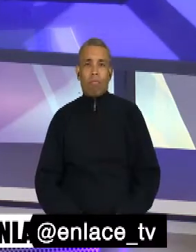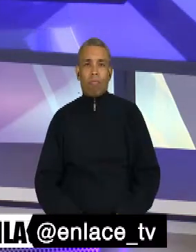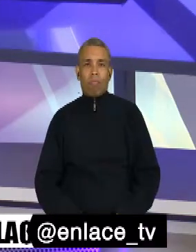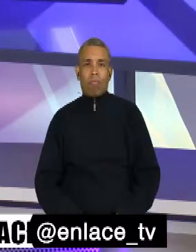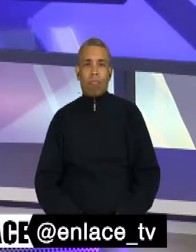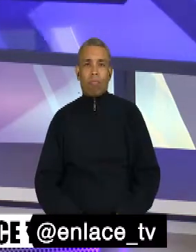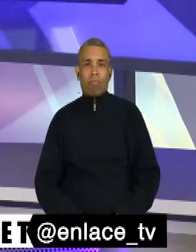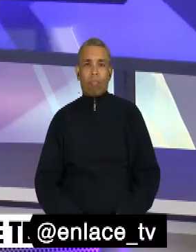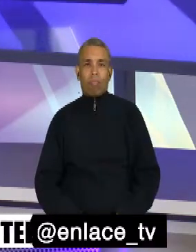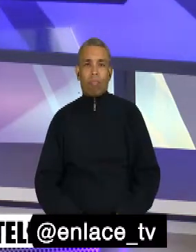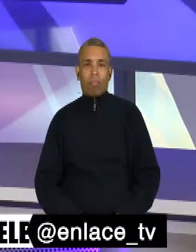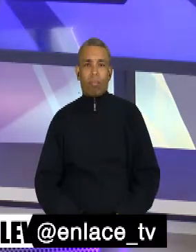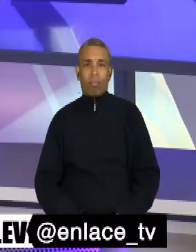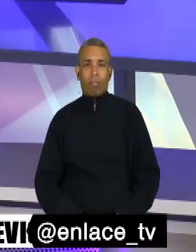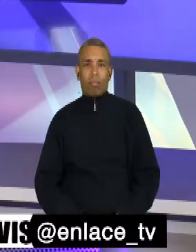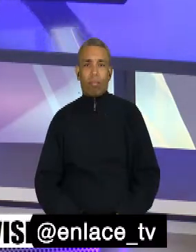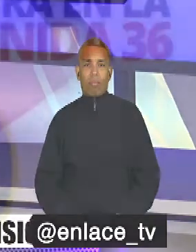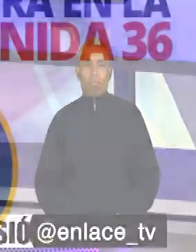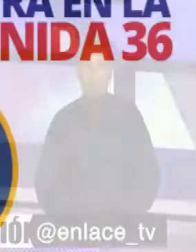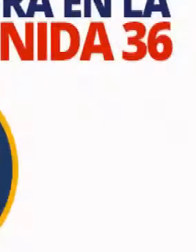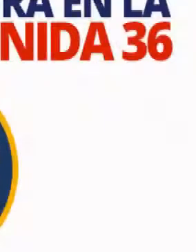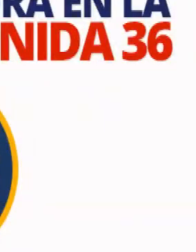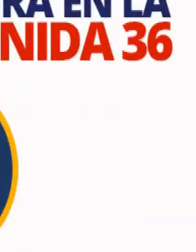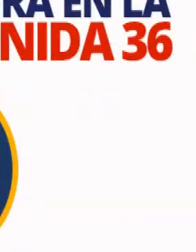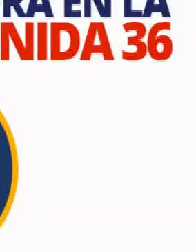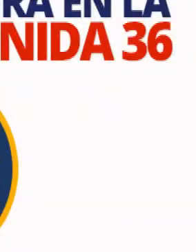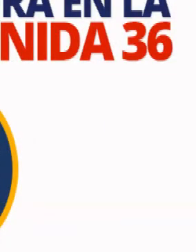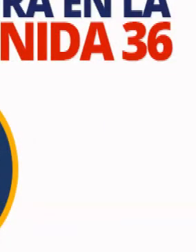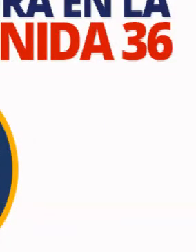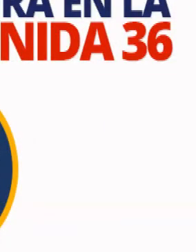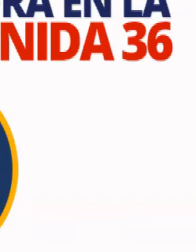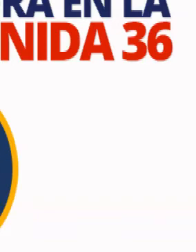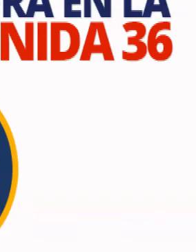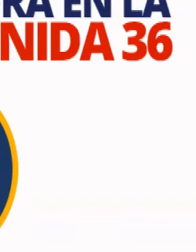antes de despedirnos, recuerde Materiales Eléctricos Electrofer,